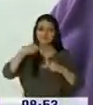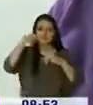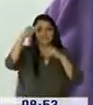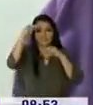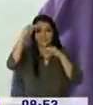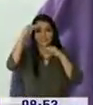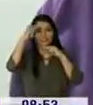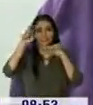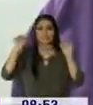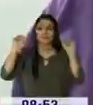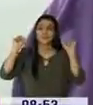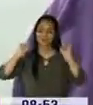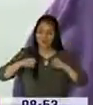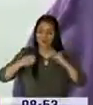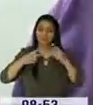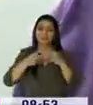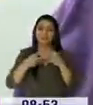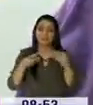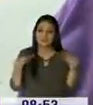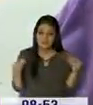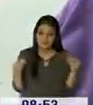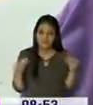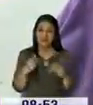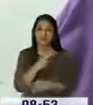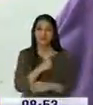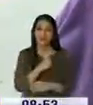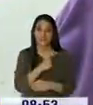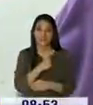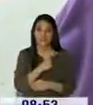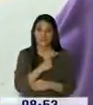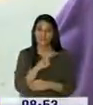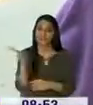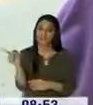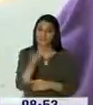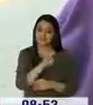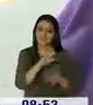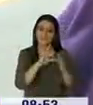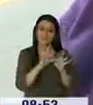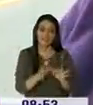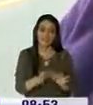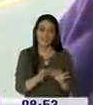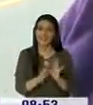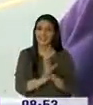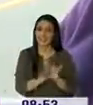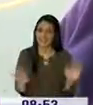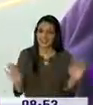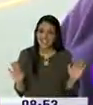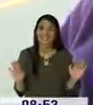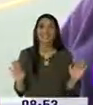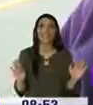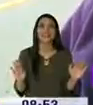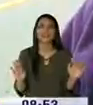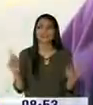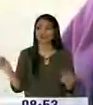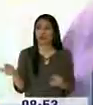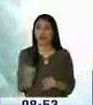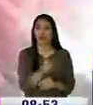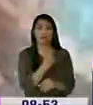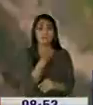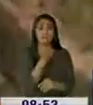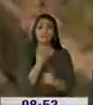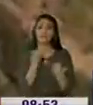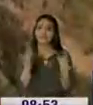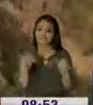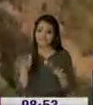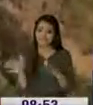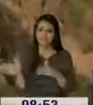hizo posible que los dueños se acerquen a arreglar el problema que tenía y que nos afectaba a todo el sector. O